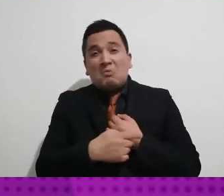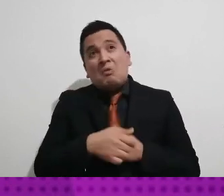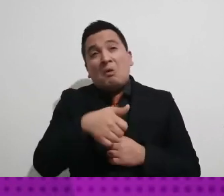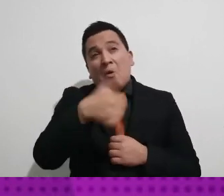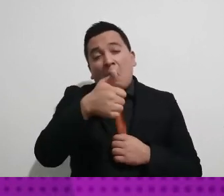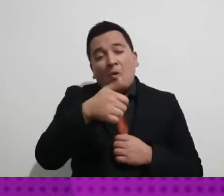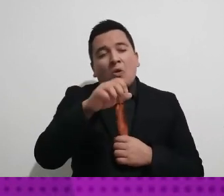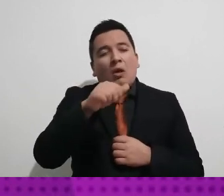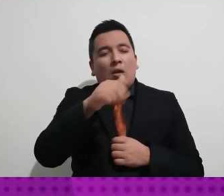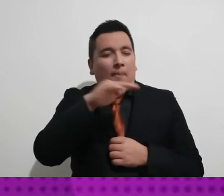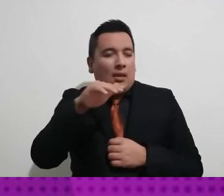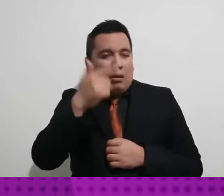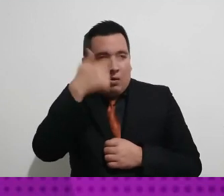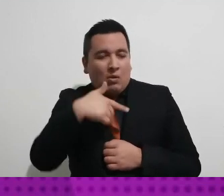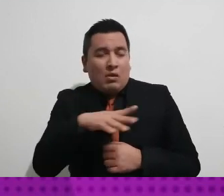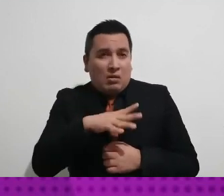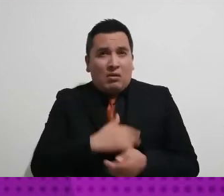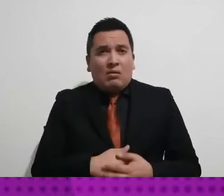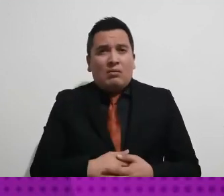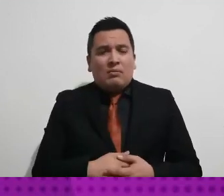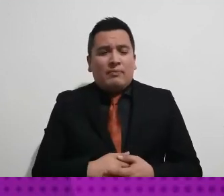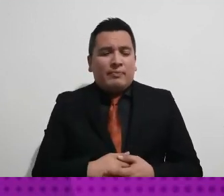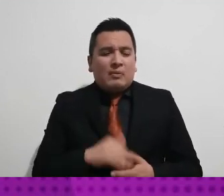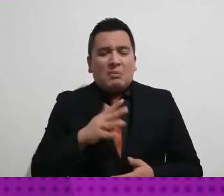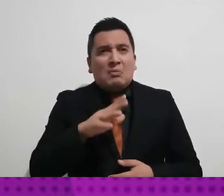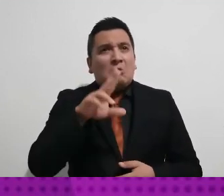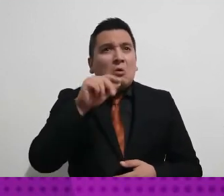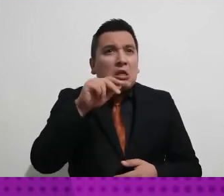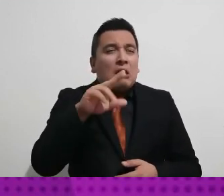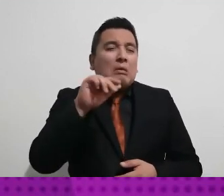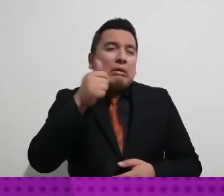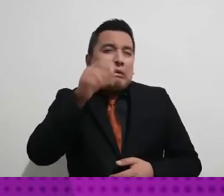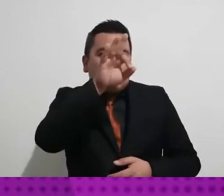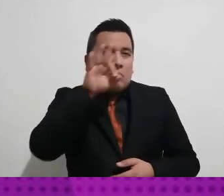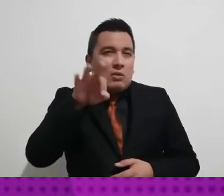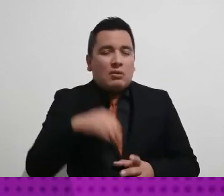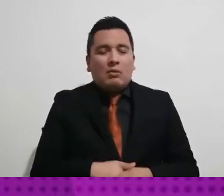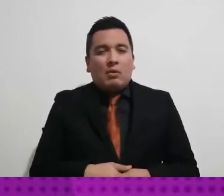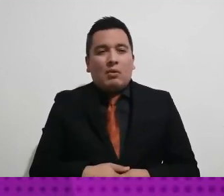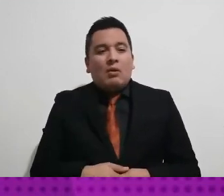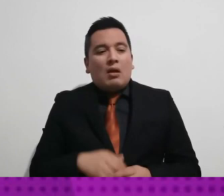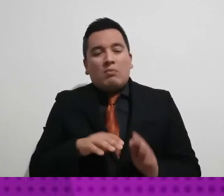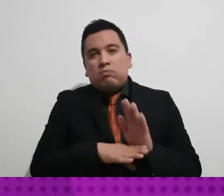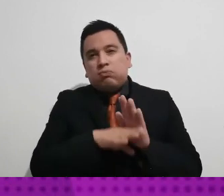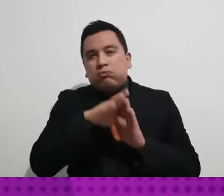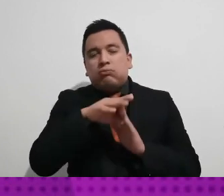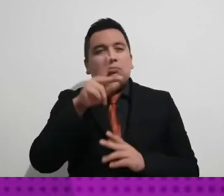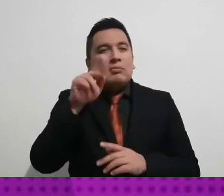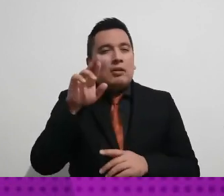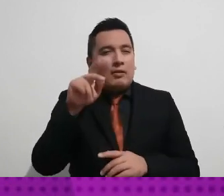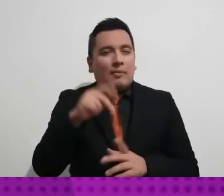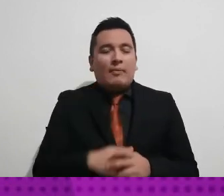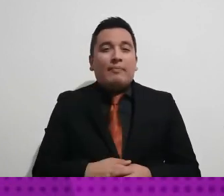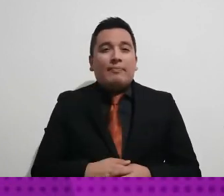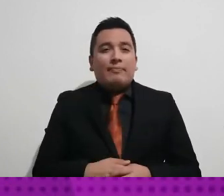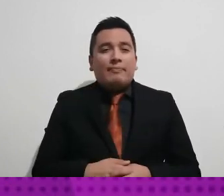cerca de las 11:30 de la noche ya teníamos pues casi el 86% de avance del